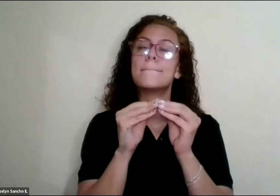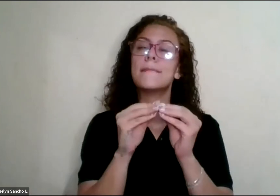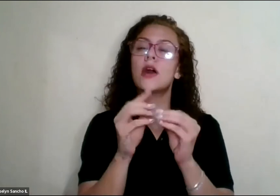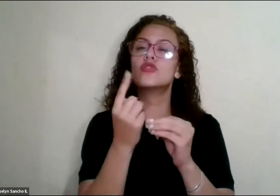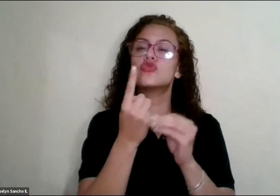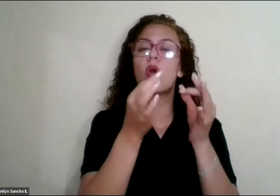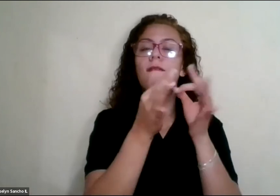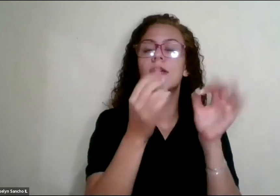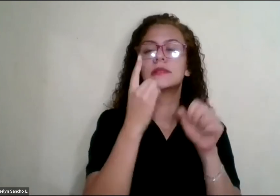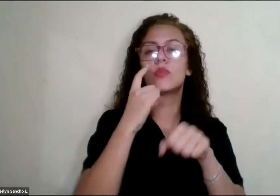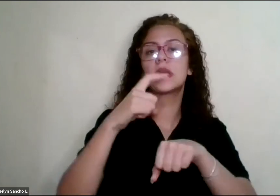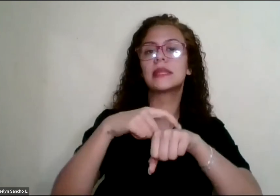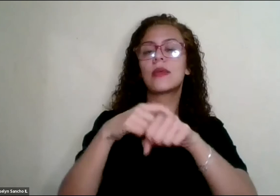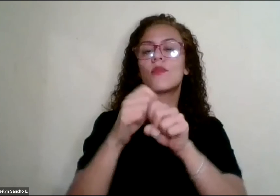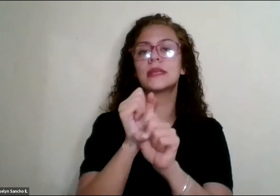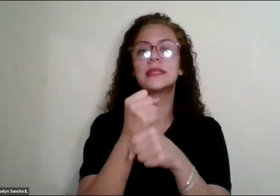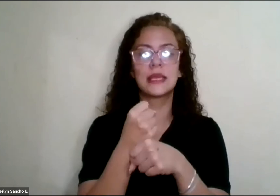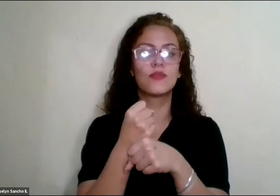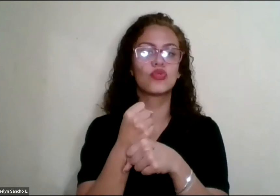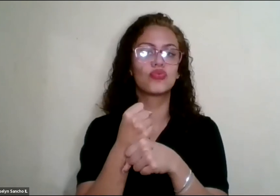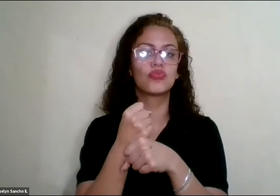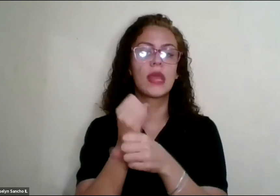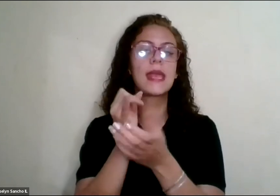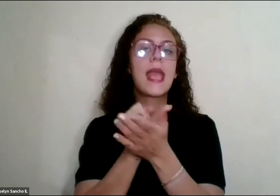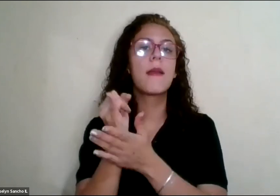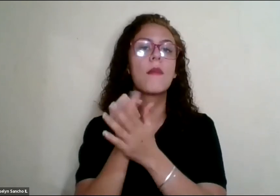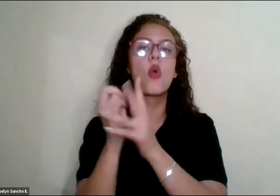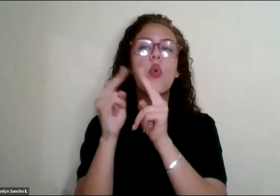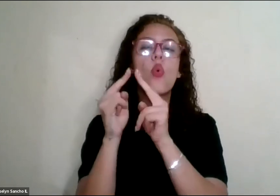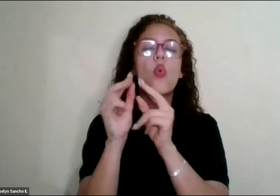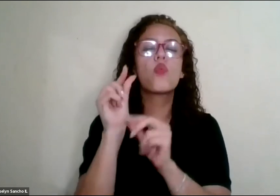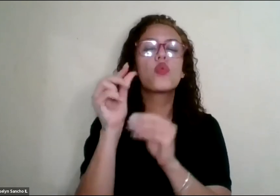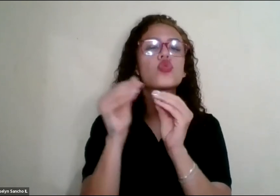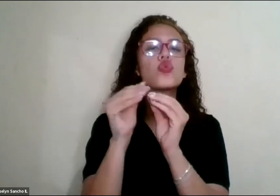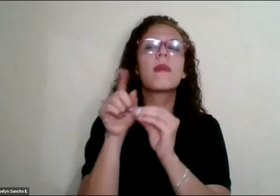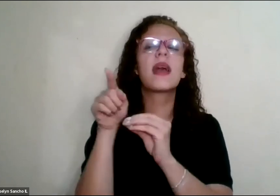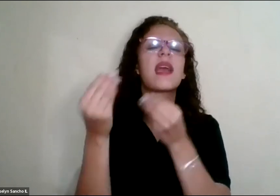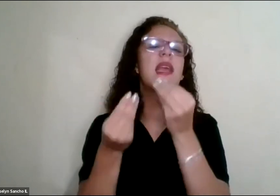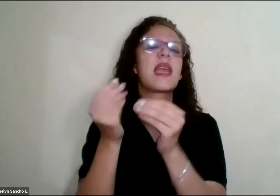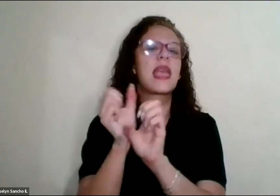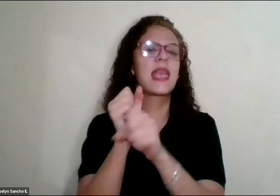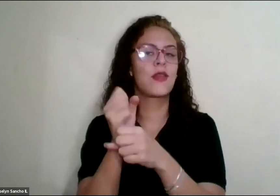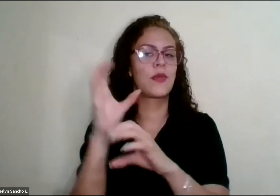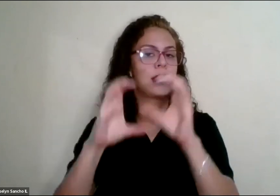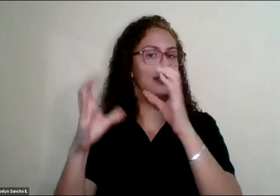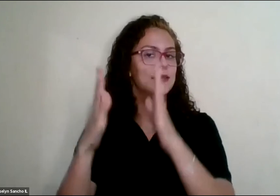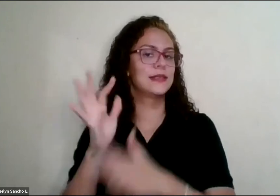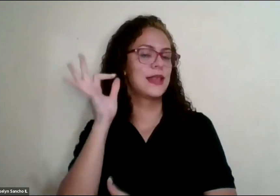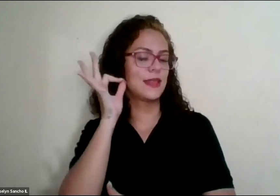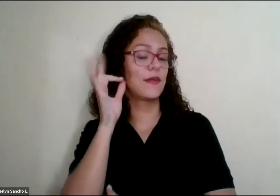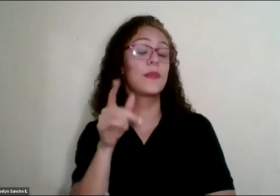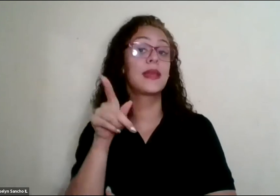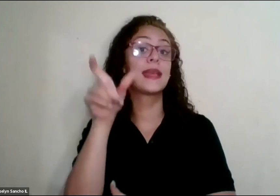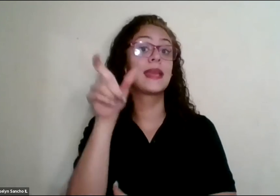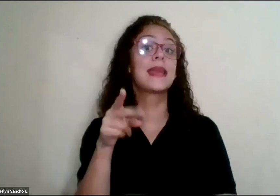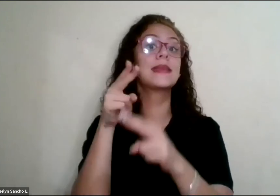por el tiempo, lo que hicimos fue investigar, conocer un poquito más qué era lo que había hecho nuestra científica. Nuestra científica